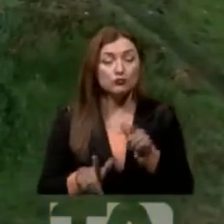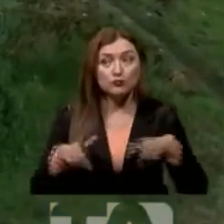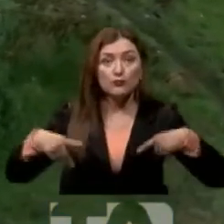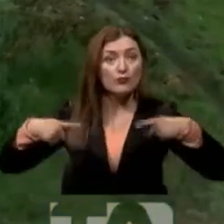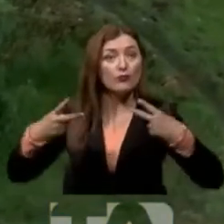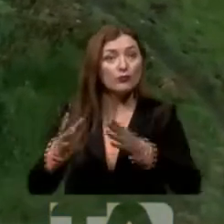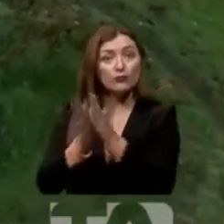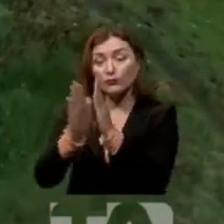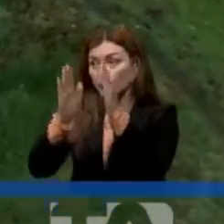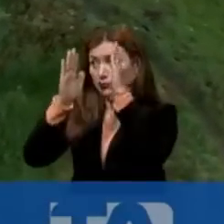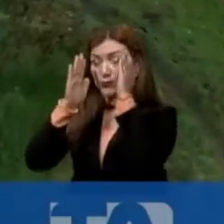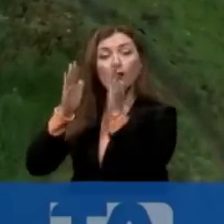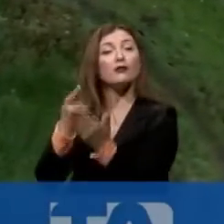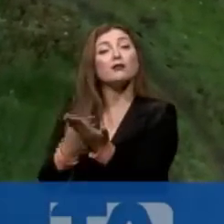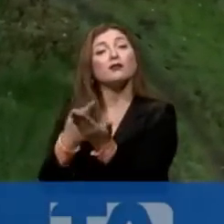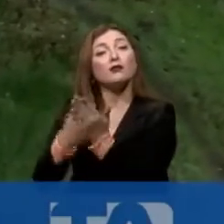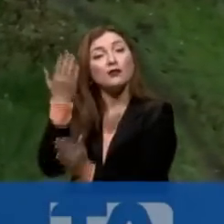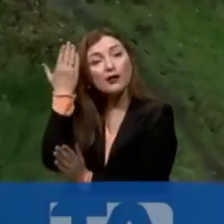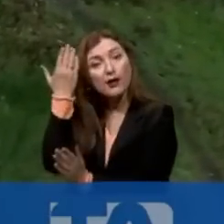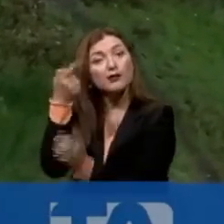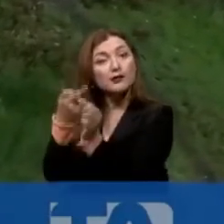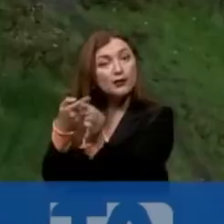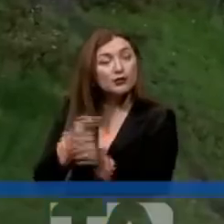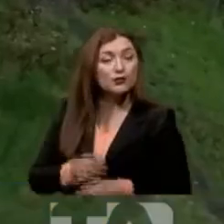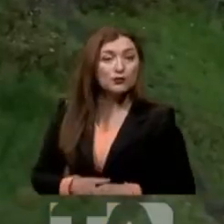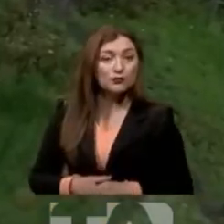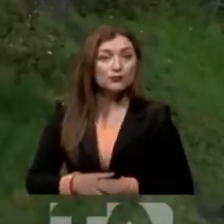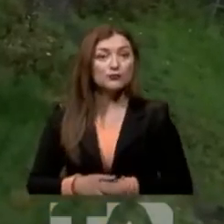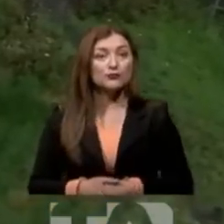sector piden atención y hacen un llamado al alcalde capitalino.